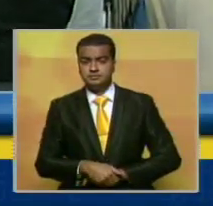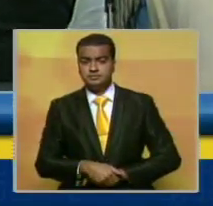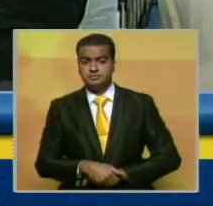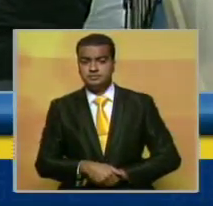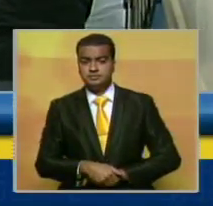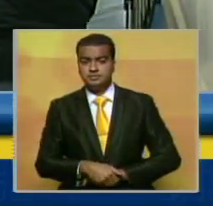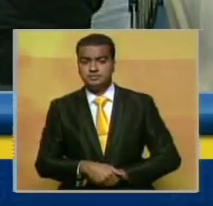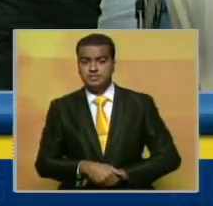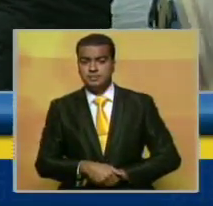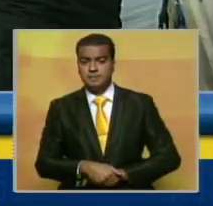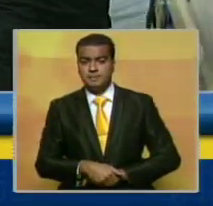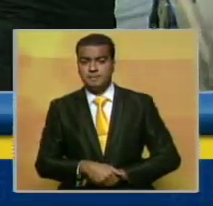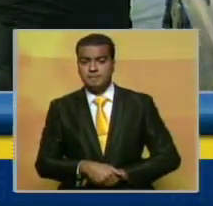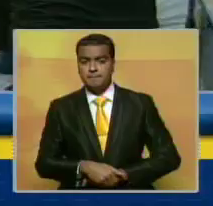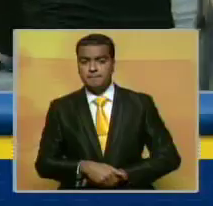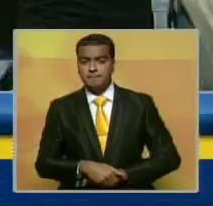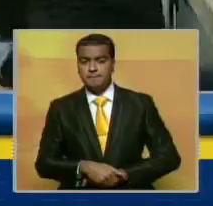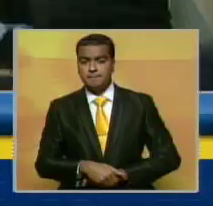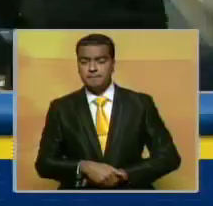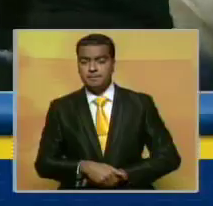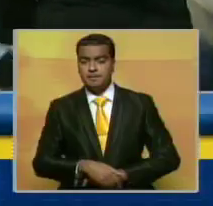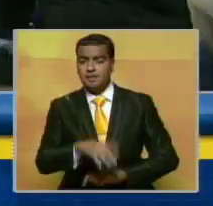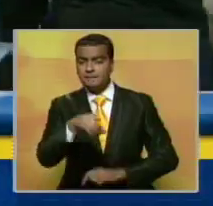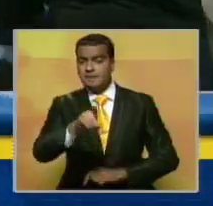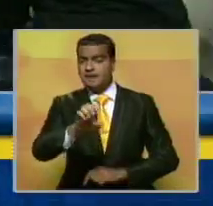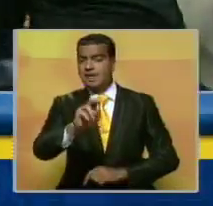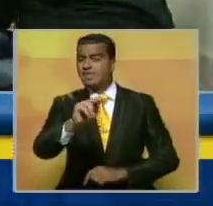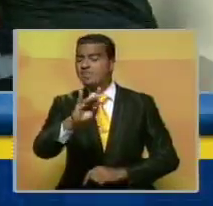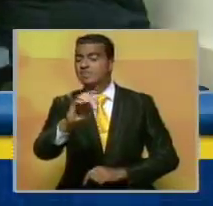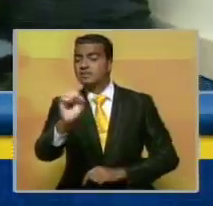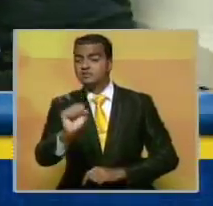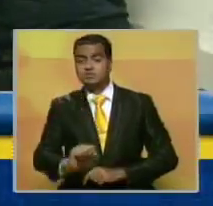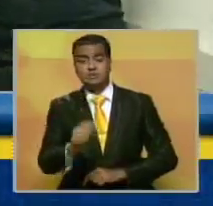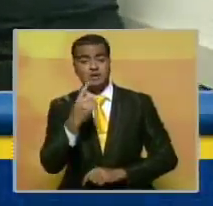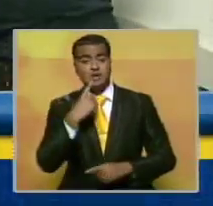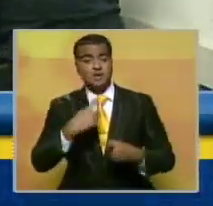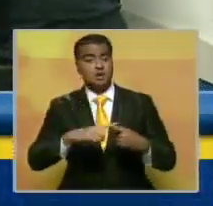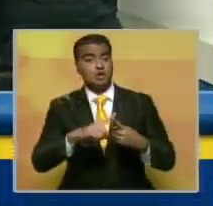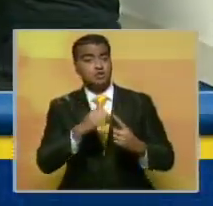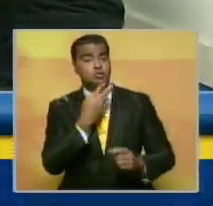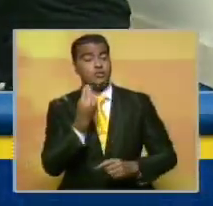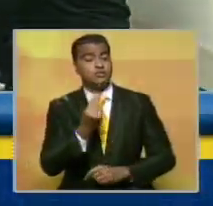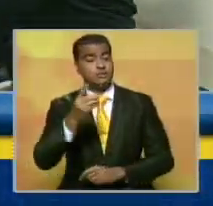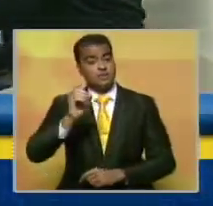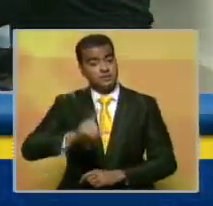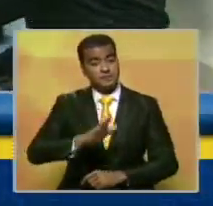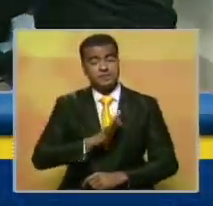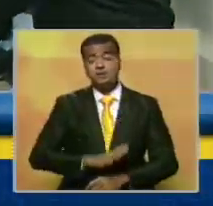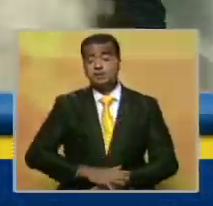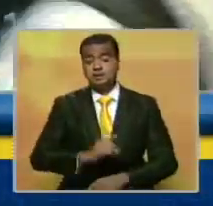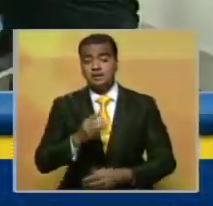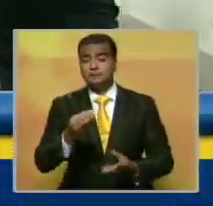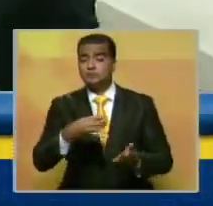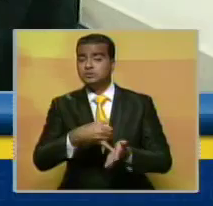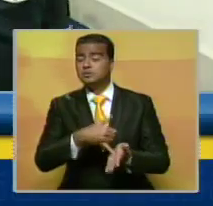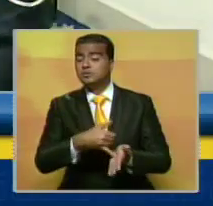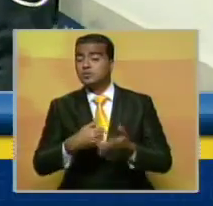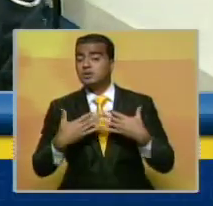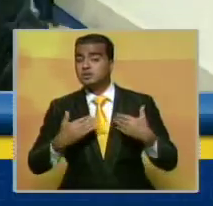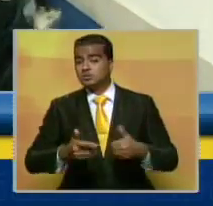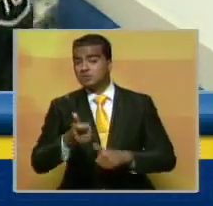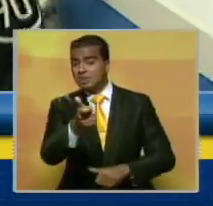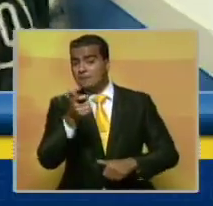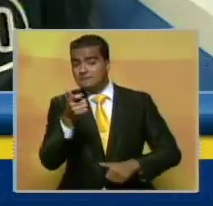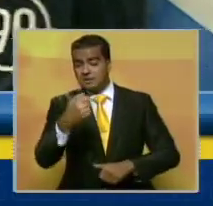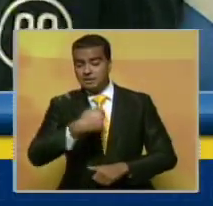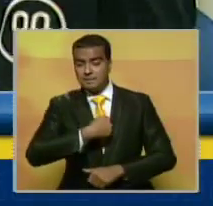no se me viene el nombre, el apellido ahorita, discúlpeme, pero que es el otro joven que también está en delicado estado de salud con un disparo